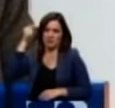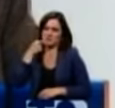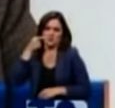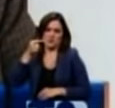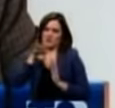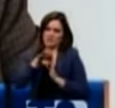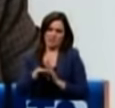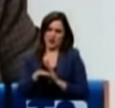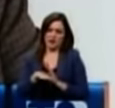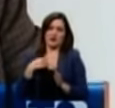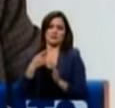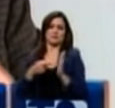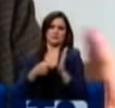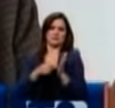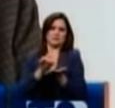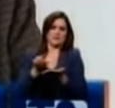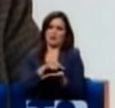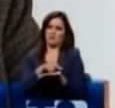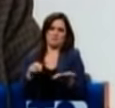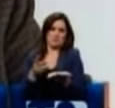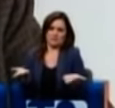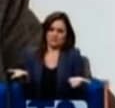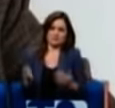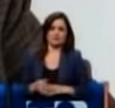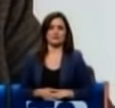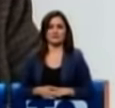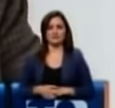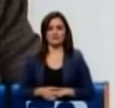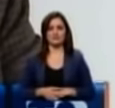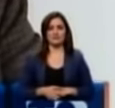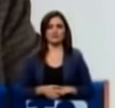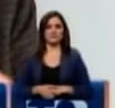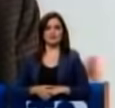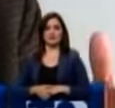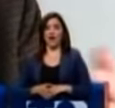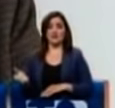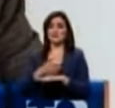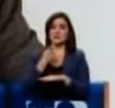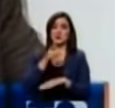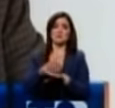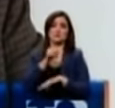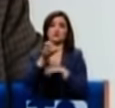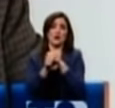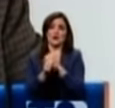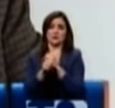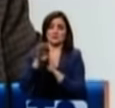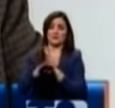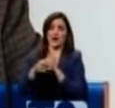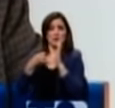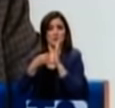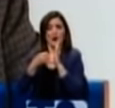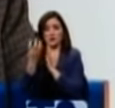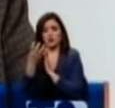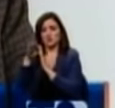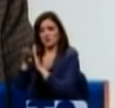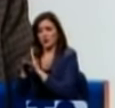el cumplimiento del plazo de un año, automáticamente el IVA bajará al 12%. Respecto a las salvaguardias, el mes de julio tiene